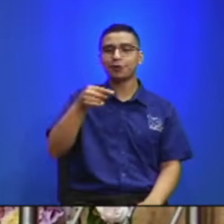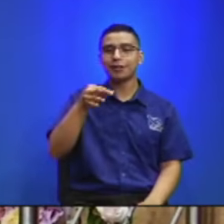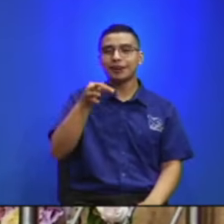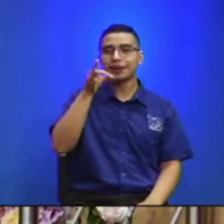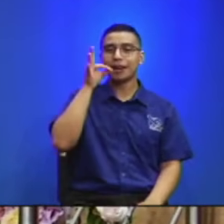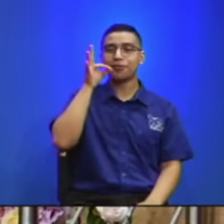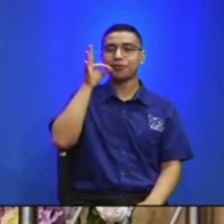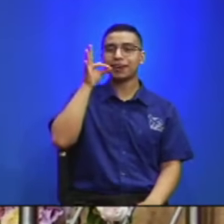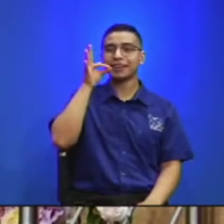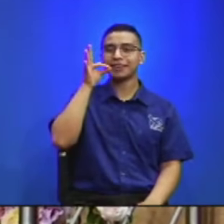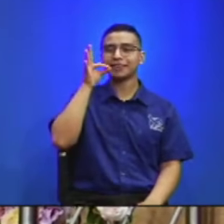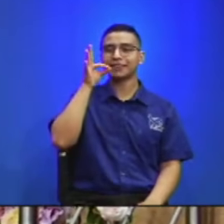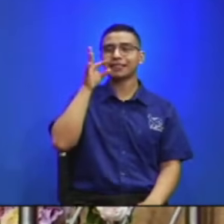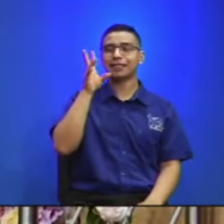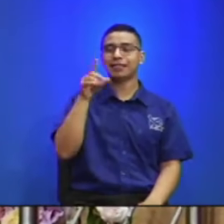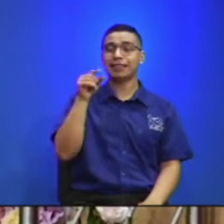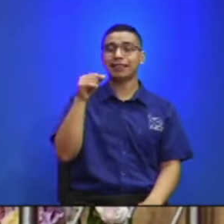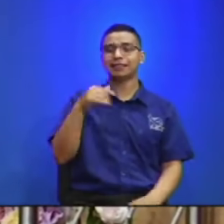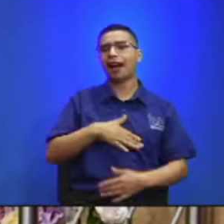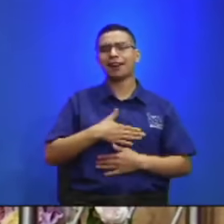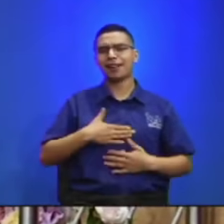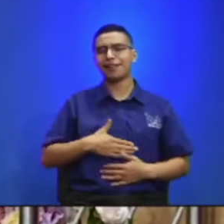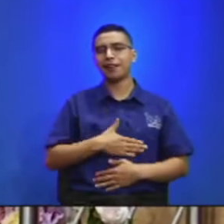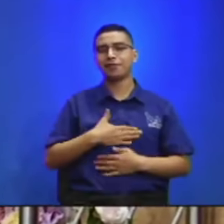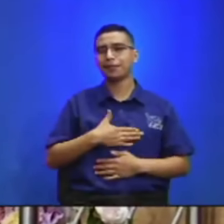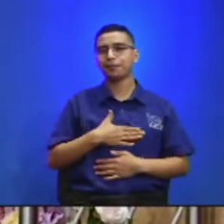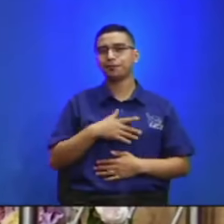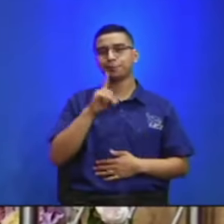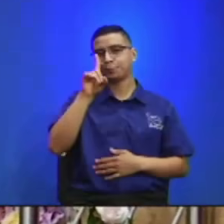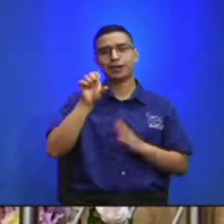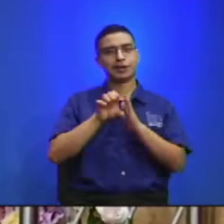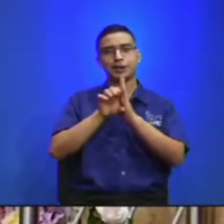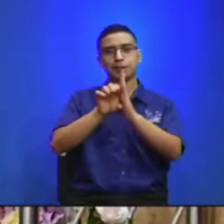y hermanos a mí me dan café